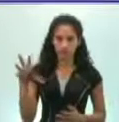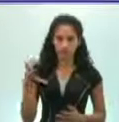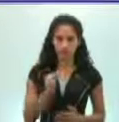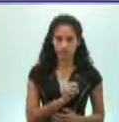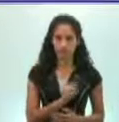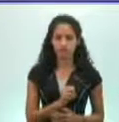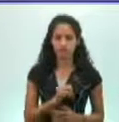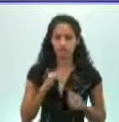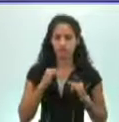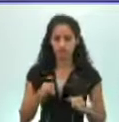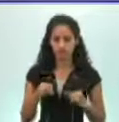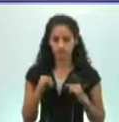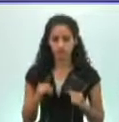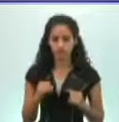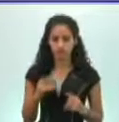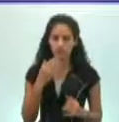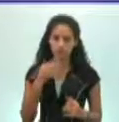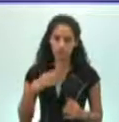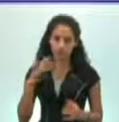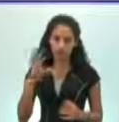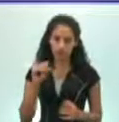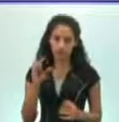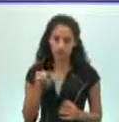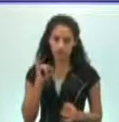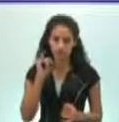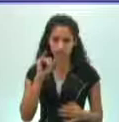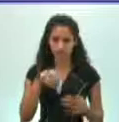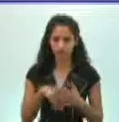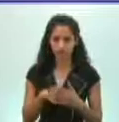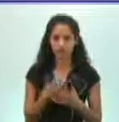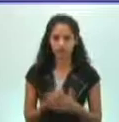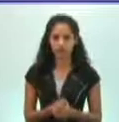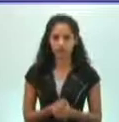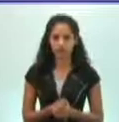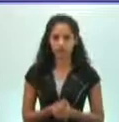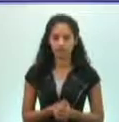de datos. Como nos decían que eran en 6 días,